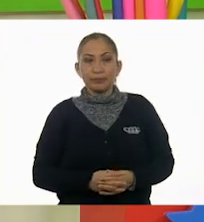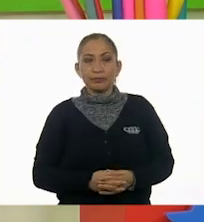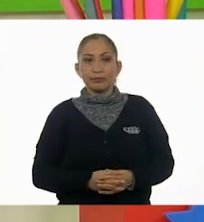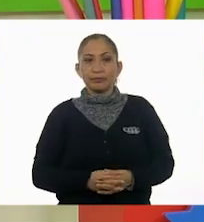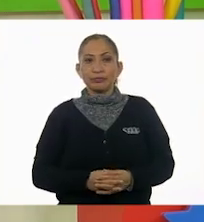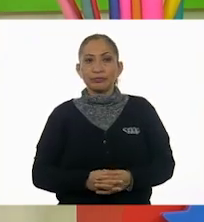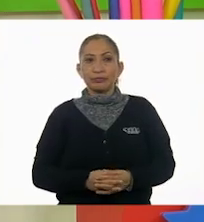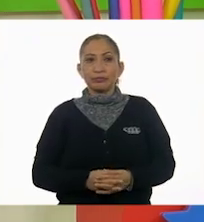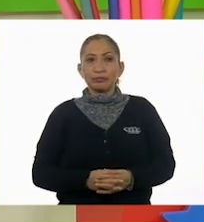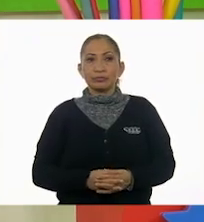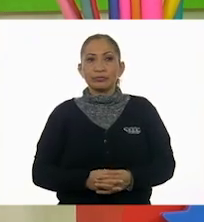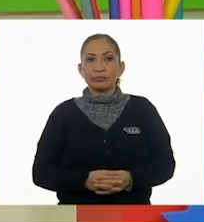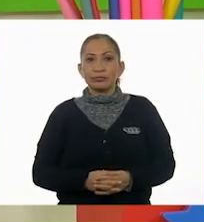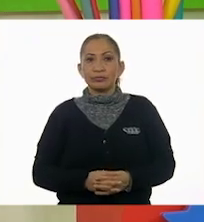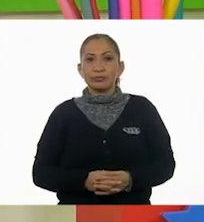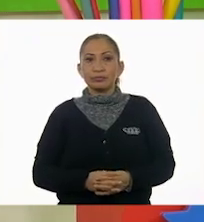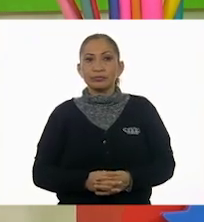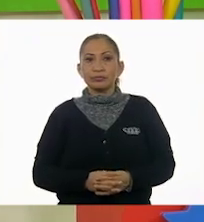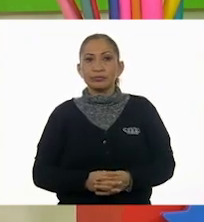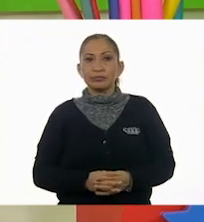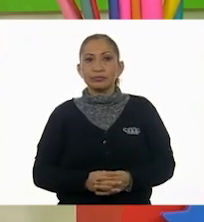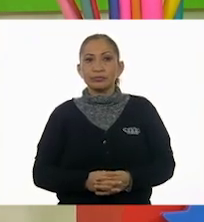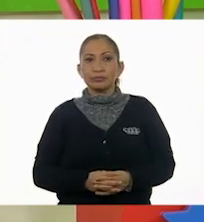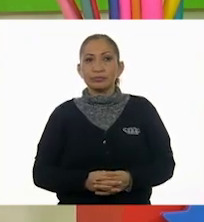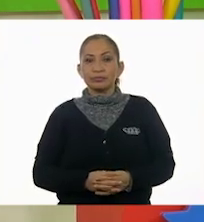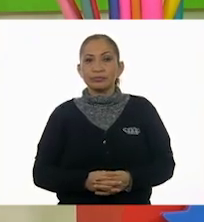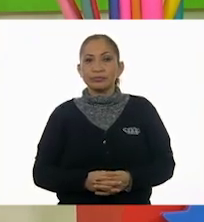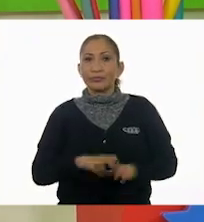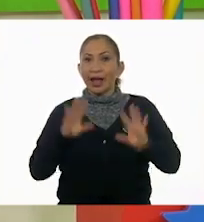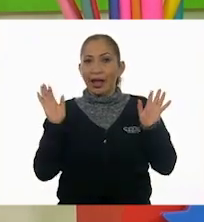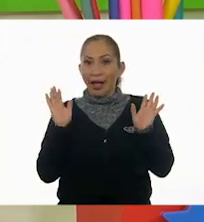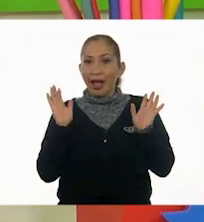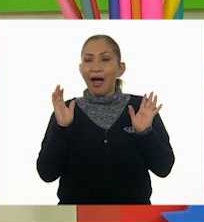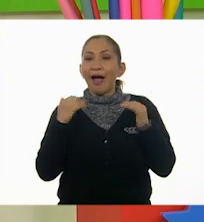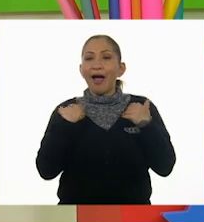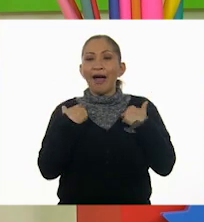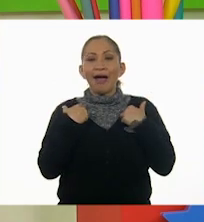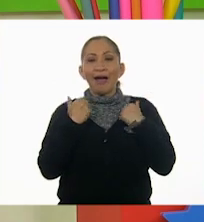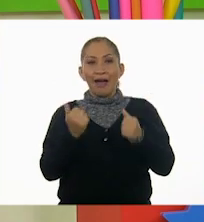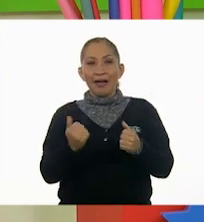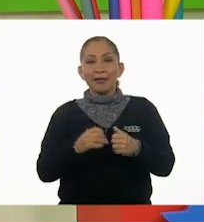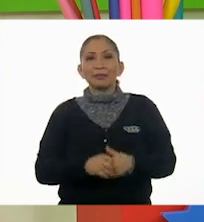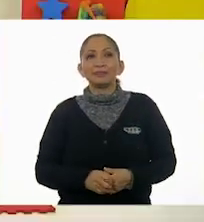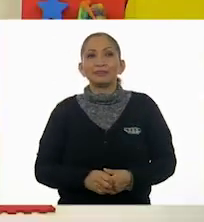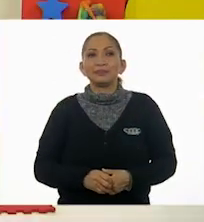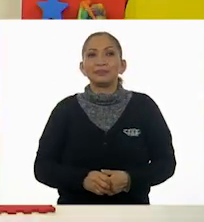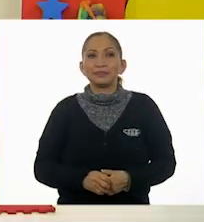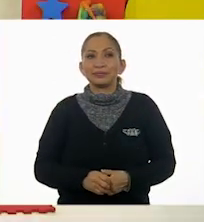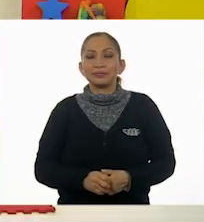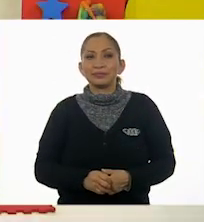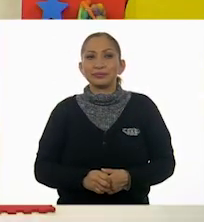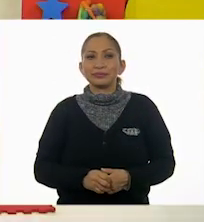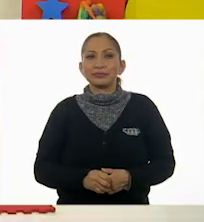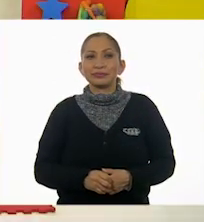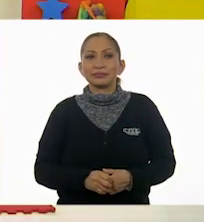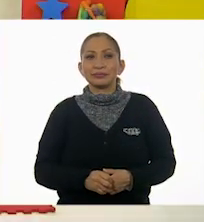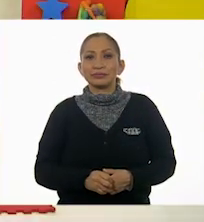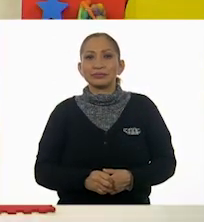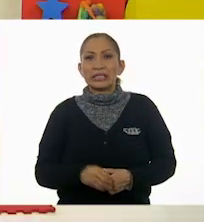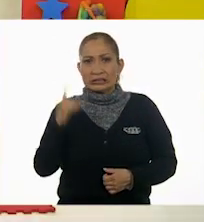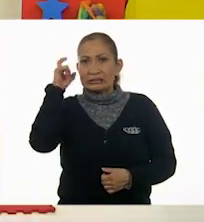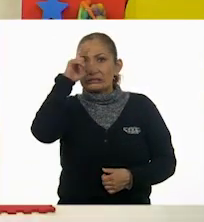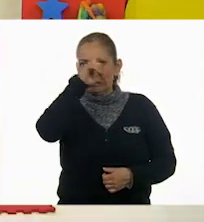favor. Sí. Ya, ya le entendí, ¿eh? Ajá. Ya. Sí